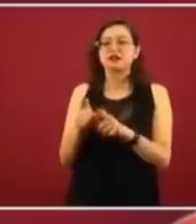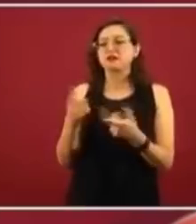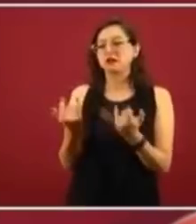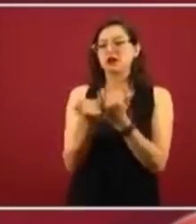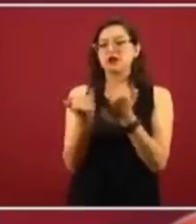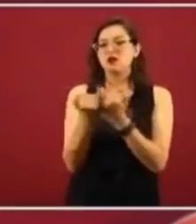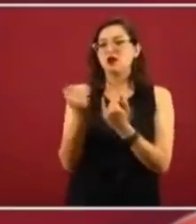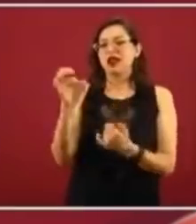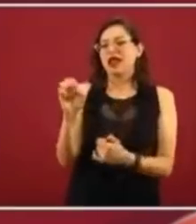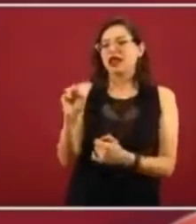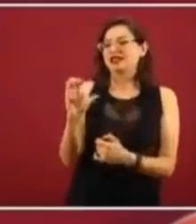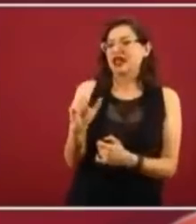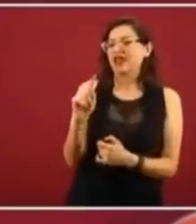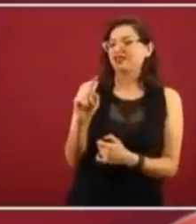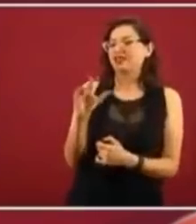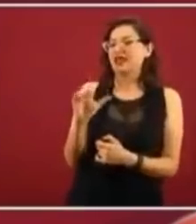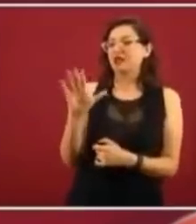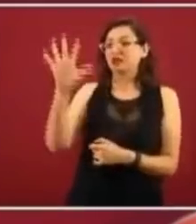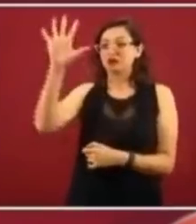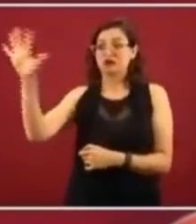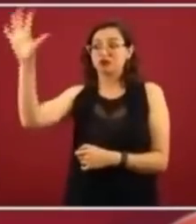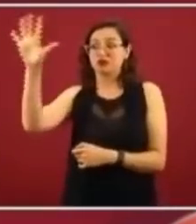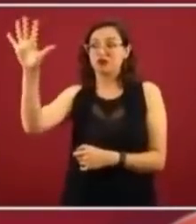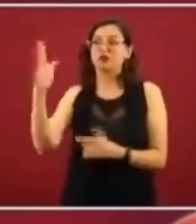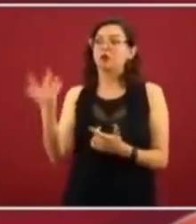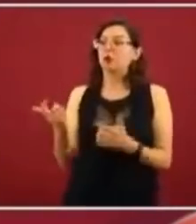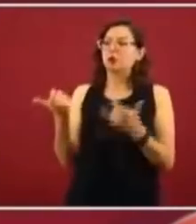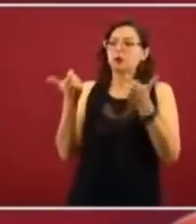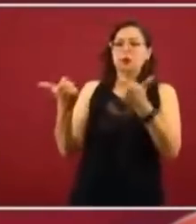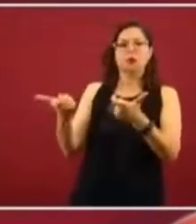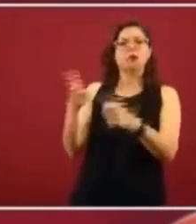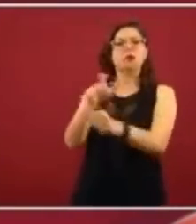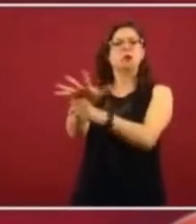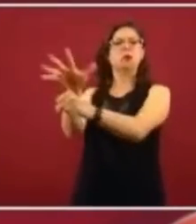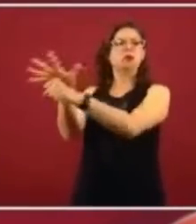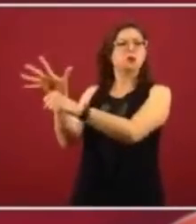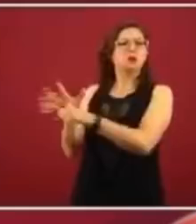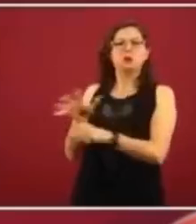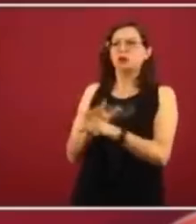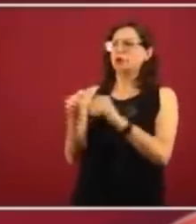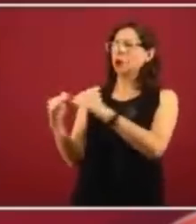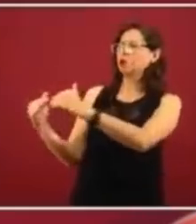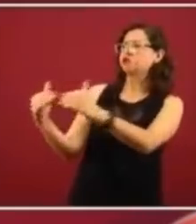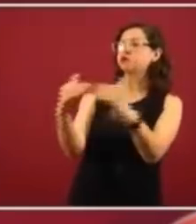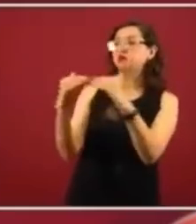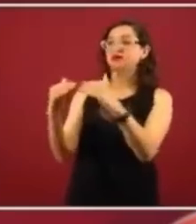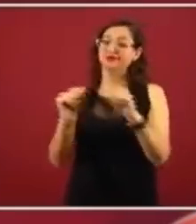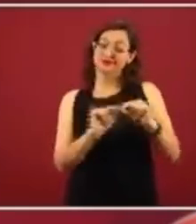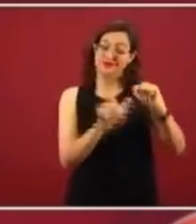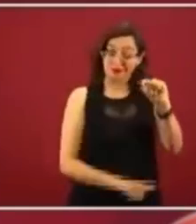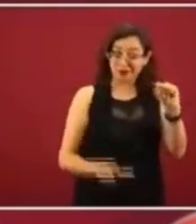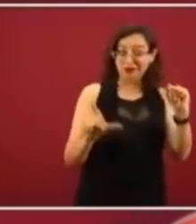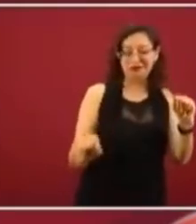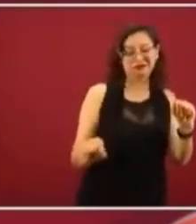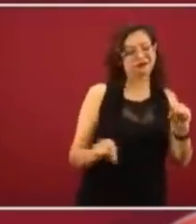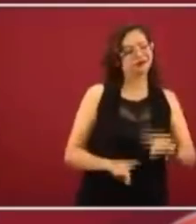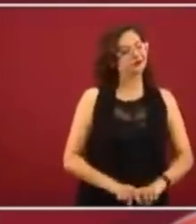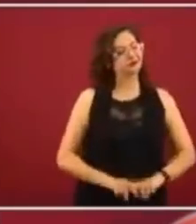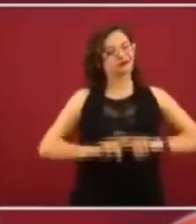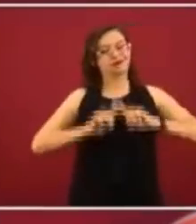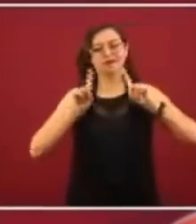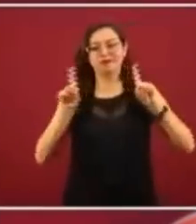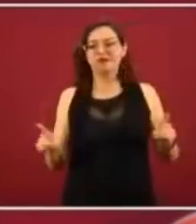escandinavos. En México, desafortunadamente, no es el caso y lo sabemos perfectamente todas y todos. Desde hace muchos